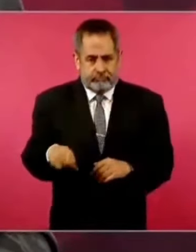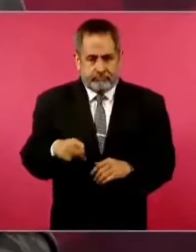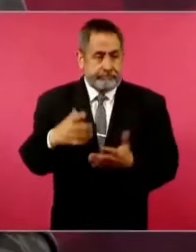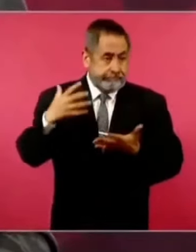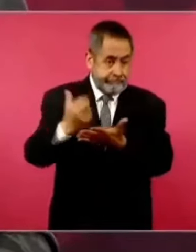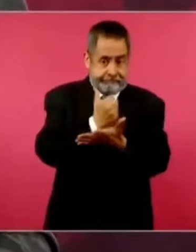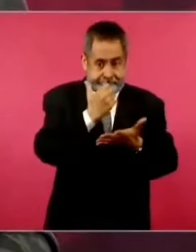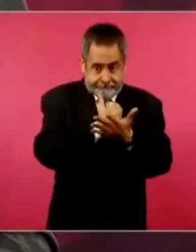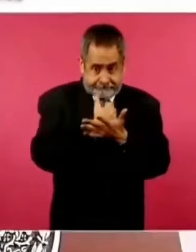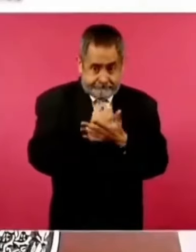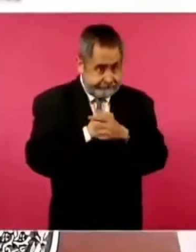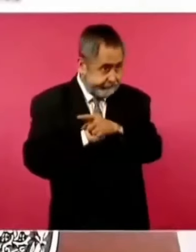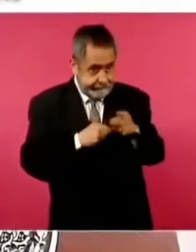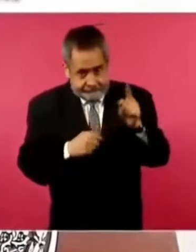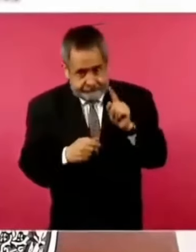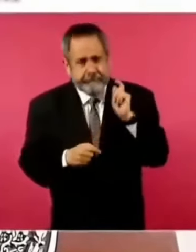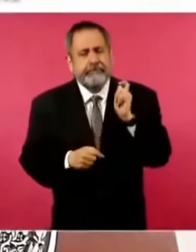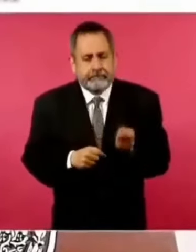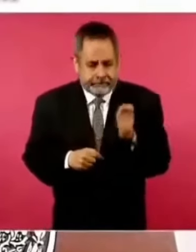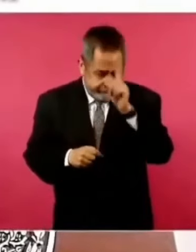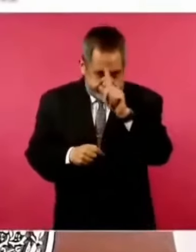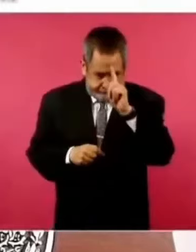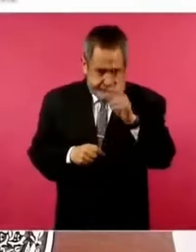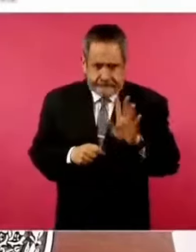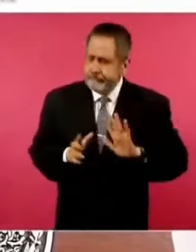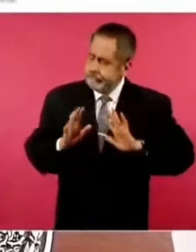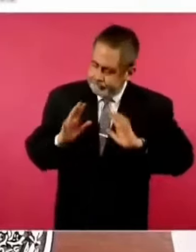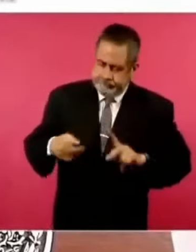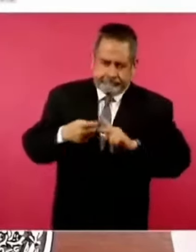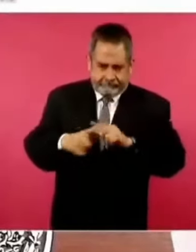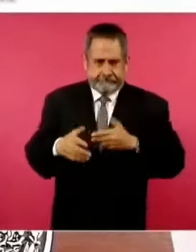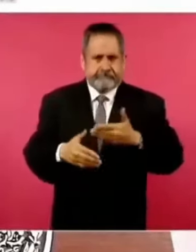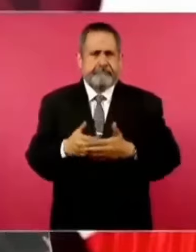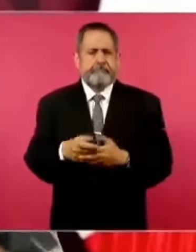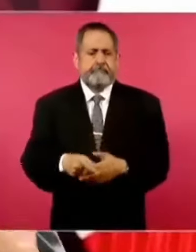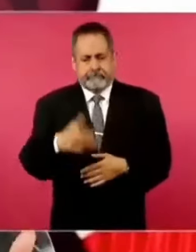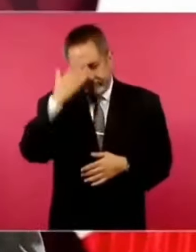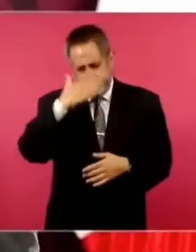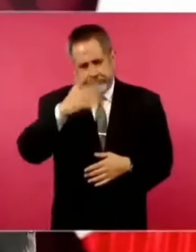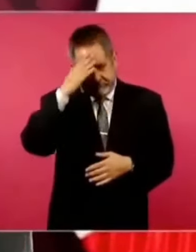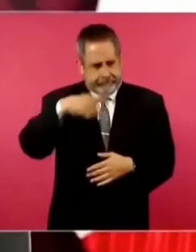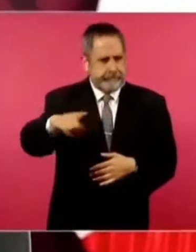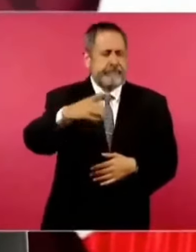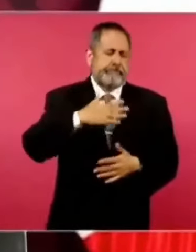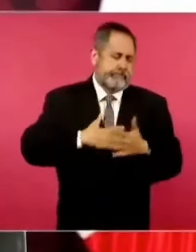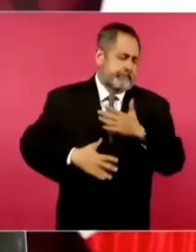triunfaron, es que sí, están cansados